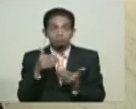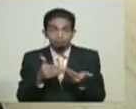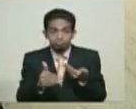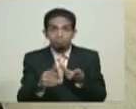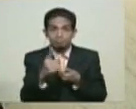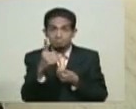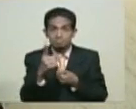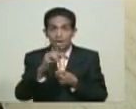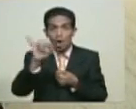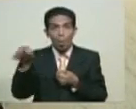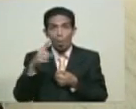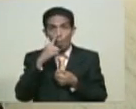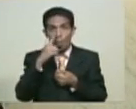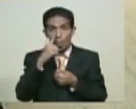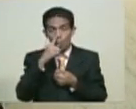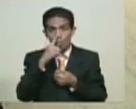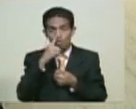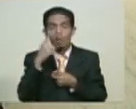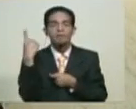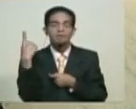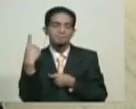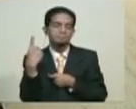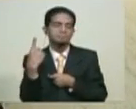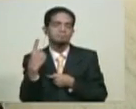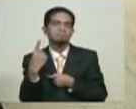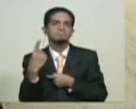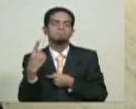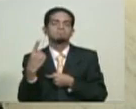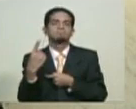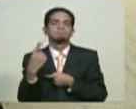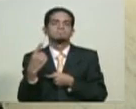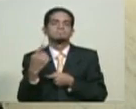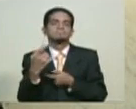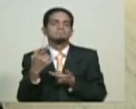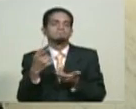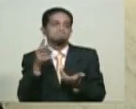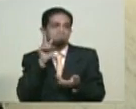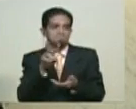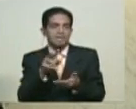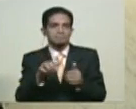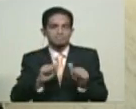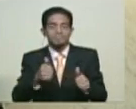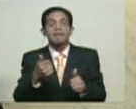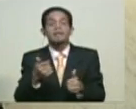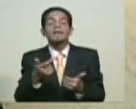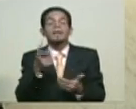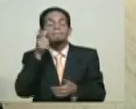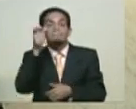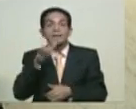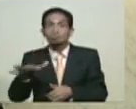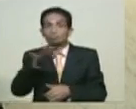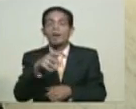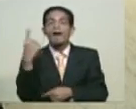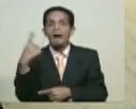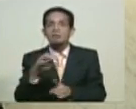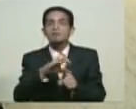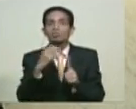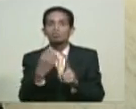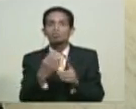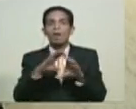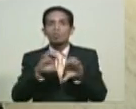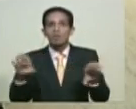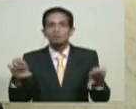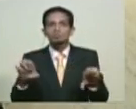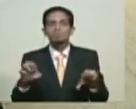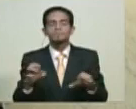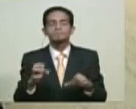Tenemos un pueblo con educación, con cultura, un pueblo que merece más, mucho más. Yo digo la economía al servicio